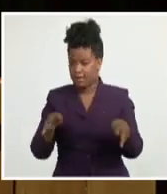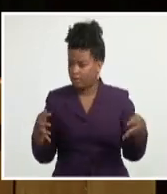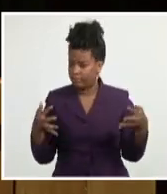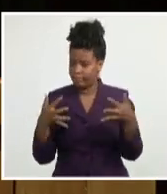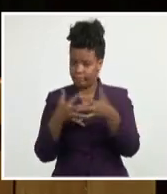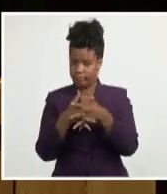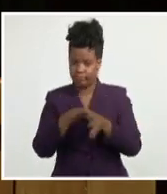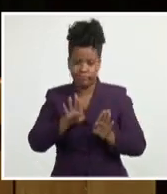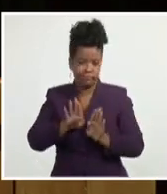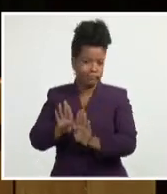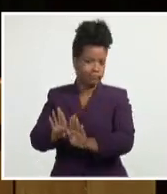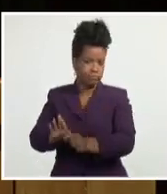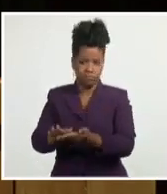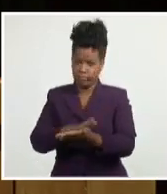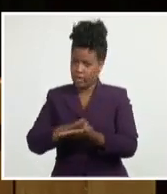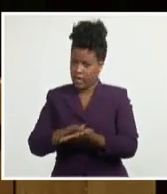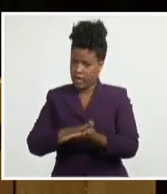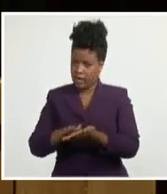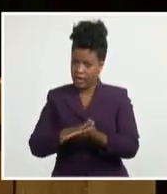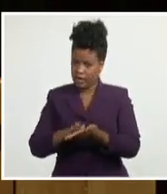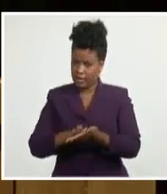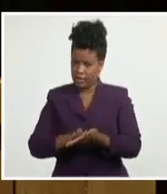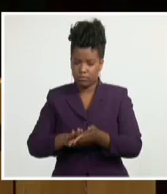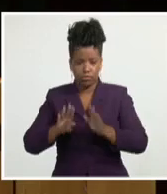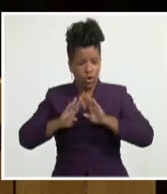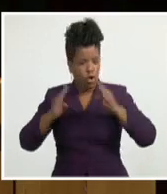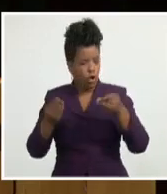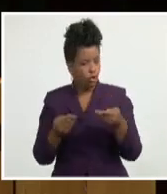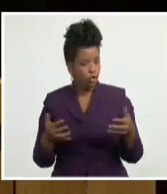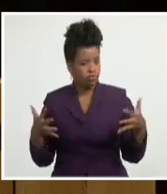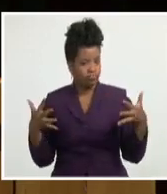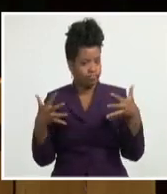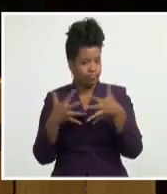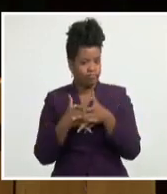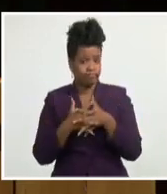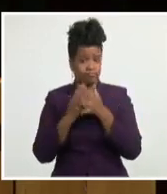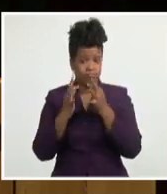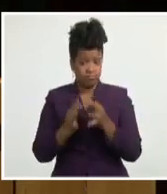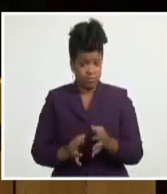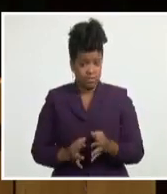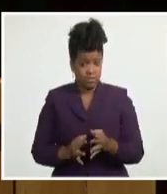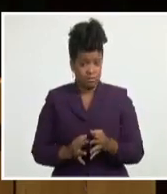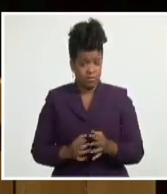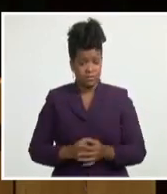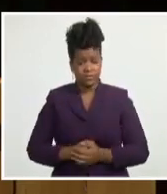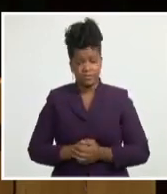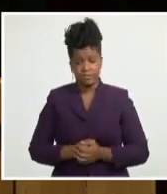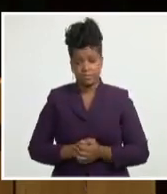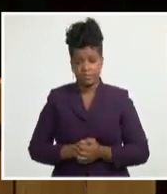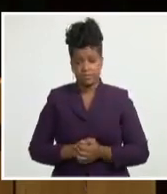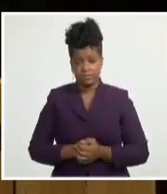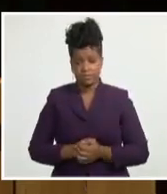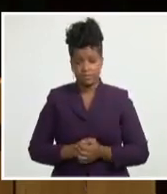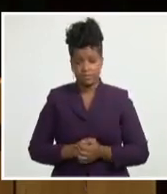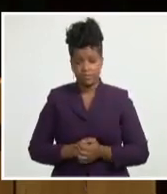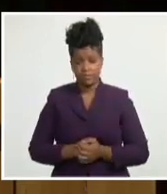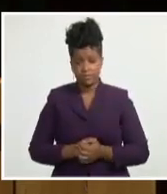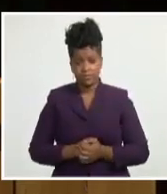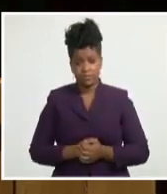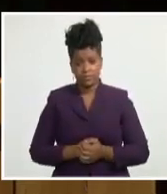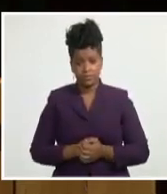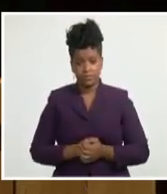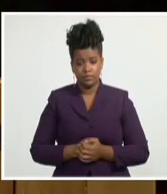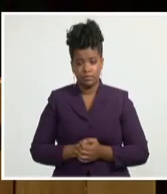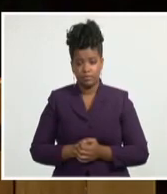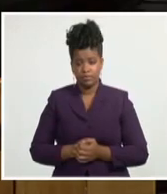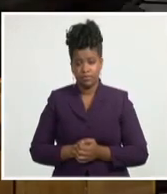discriminar, sin dar espacios a prejuicios, dogmas o encasillamientos que dividen injustamente a las personas.